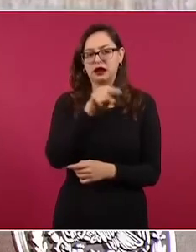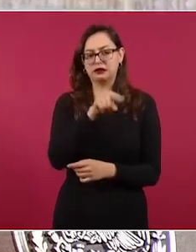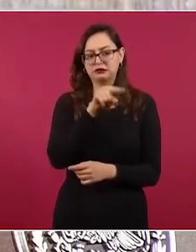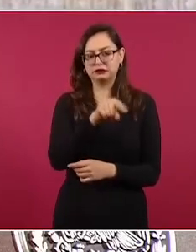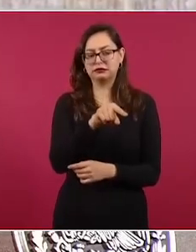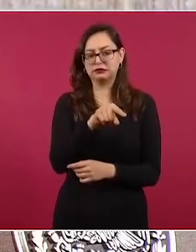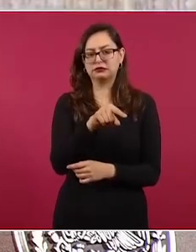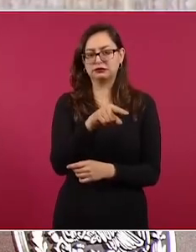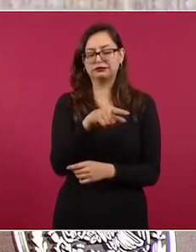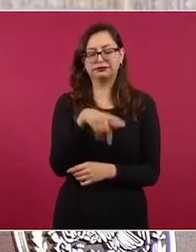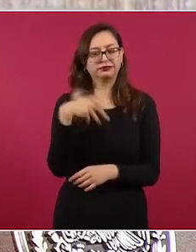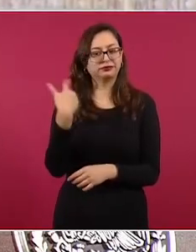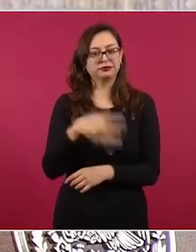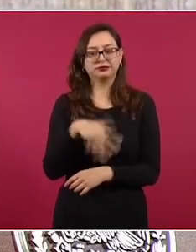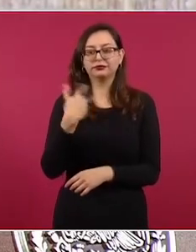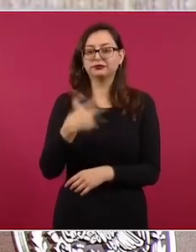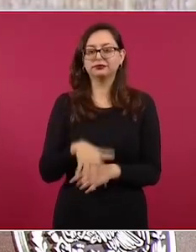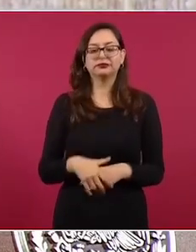que lo